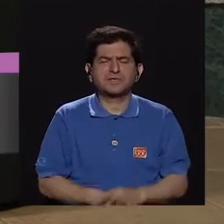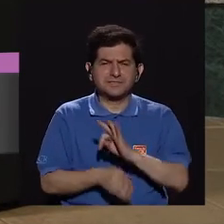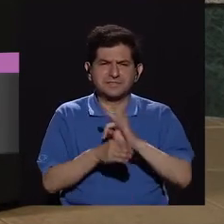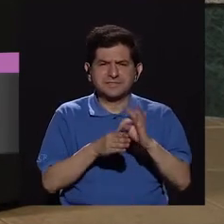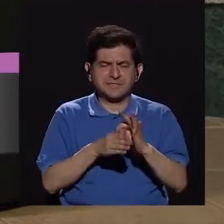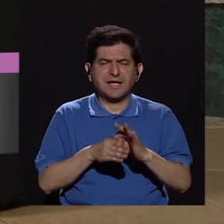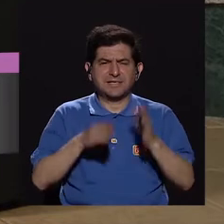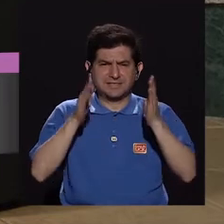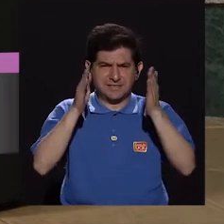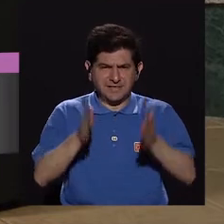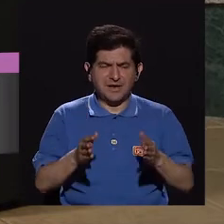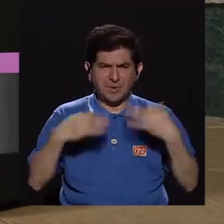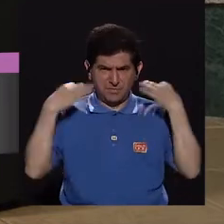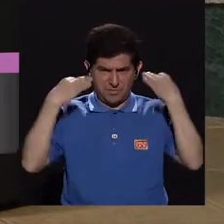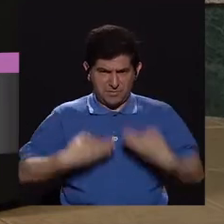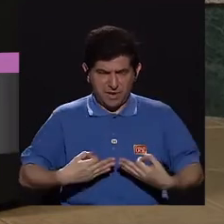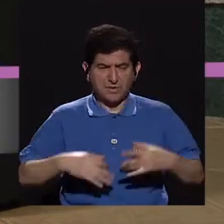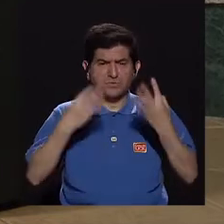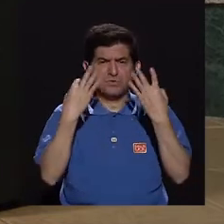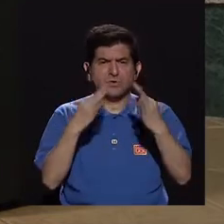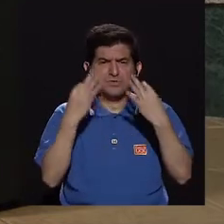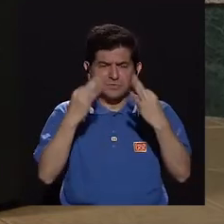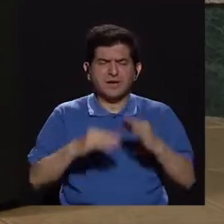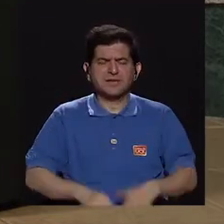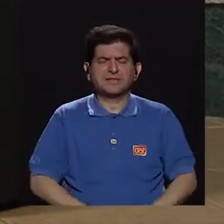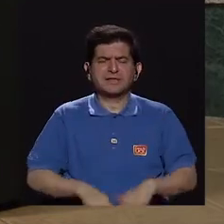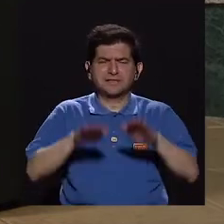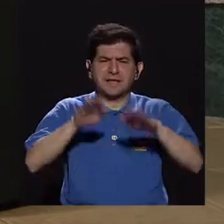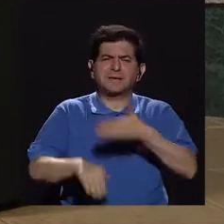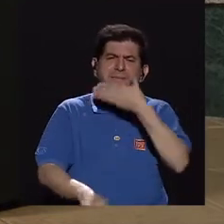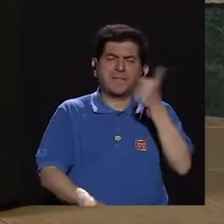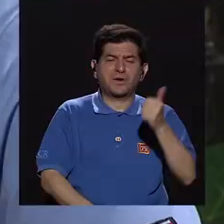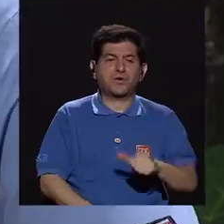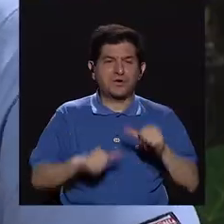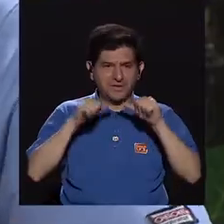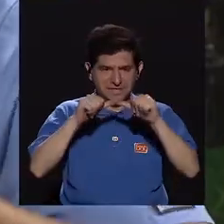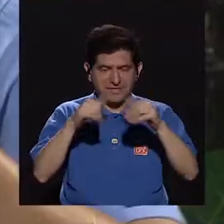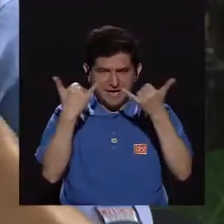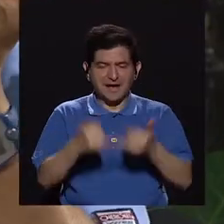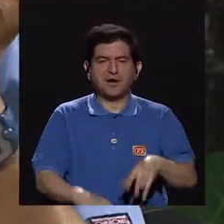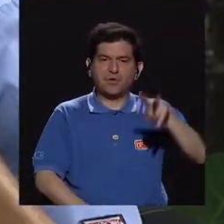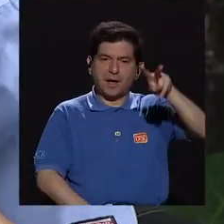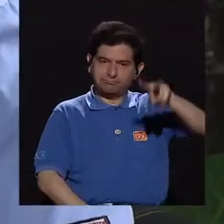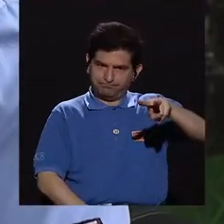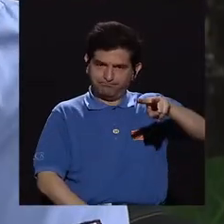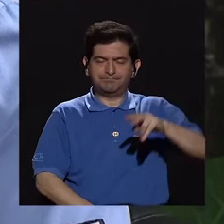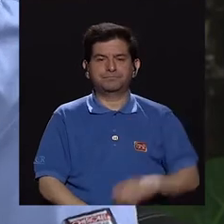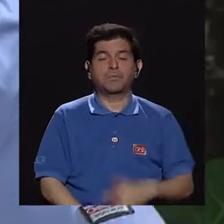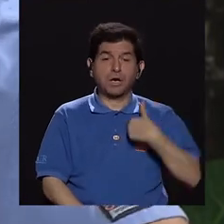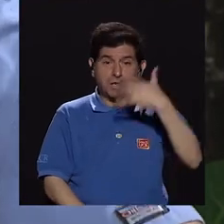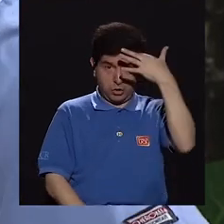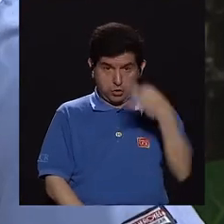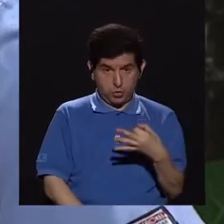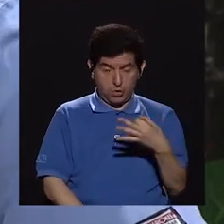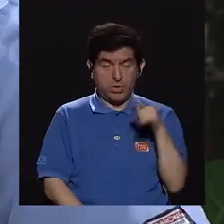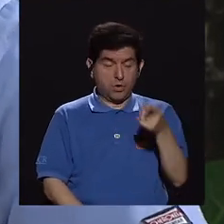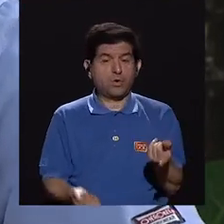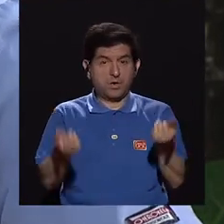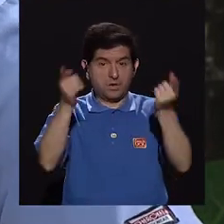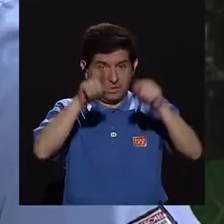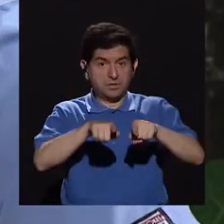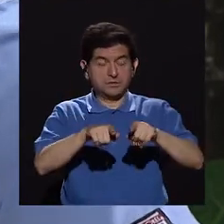los terapeutas físicos para lograr un mayor descanso? Claro, sigamos con la posición boca arriba, que a mí me